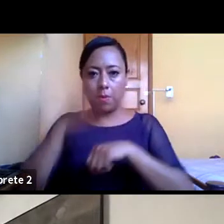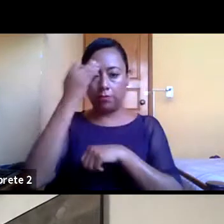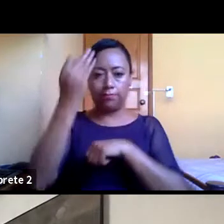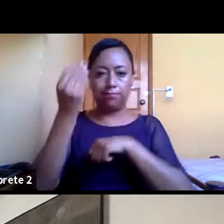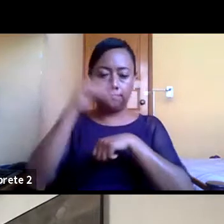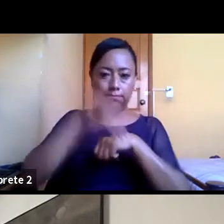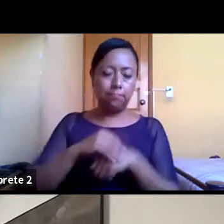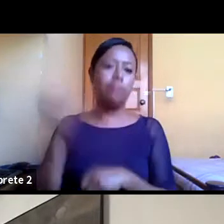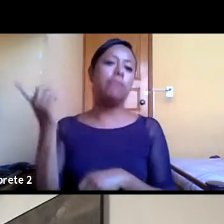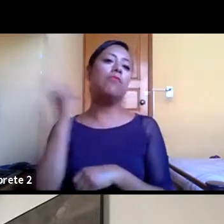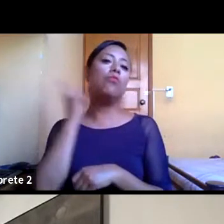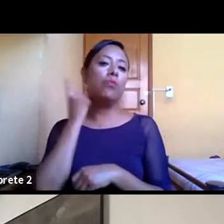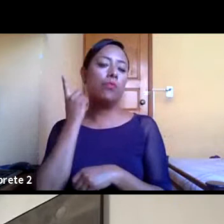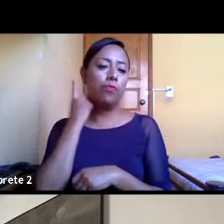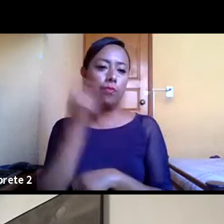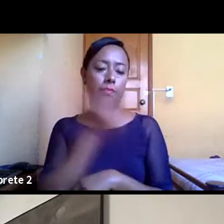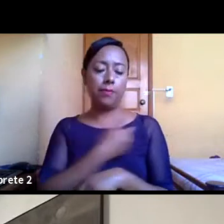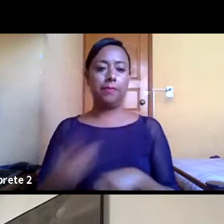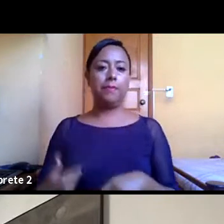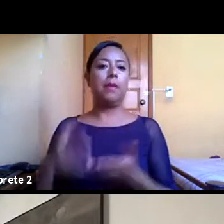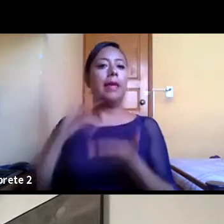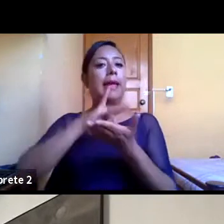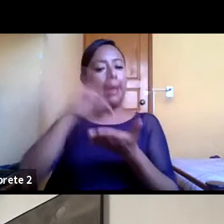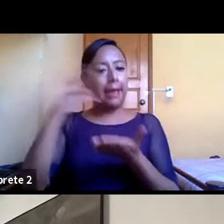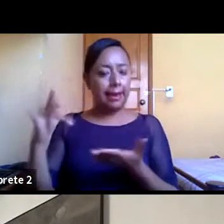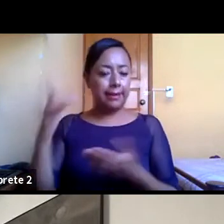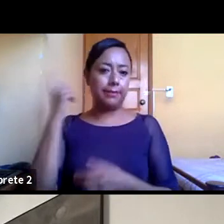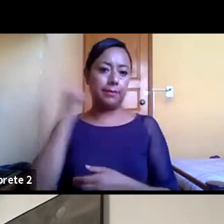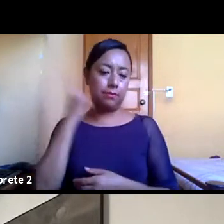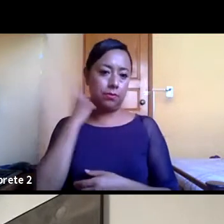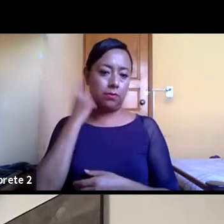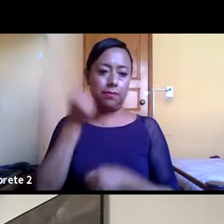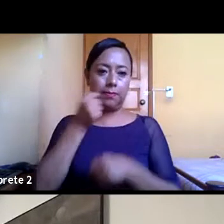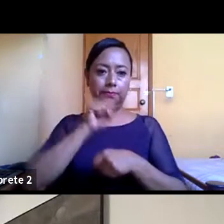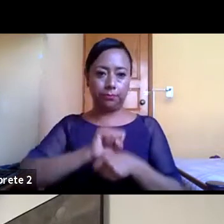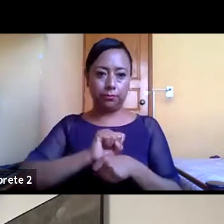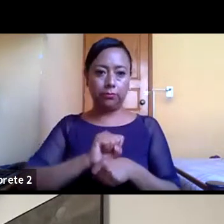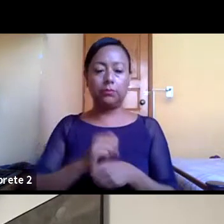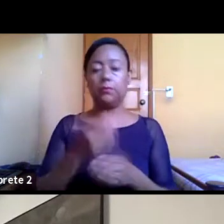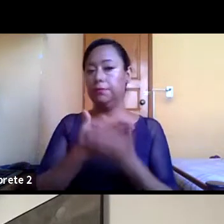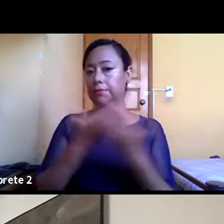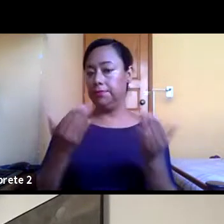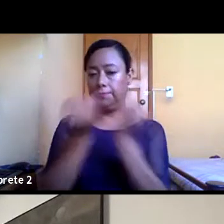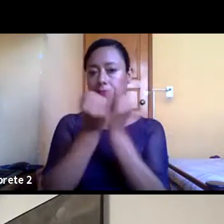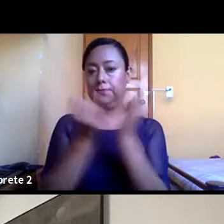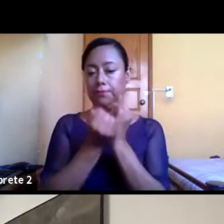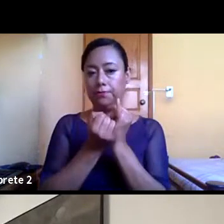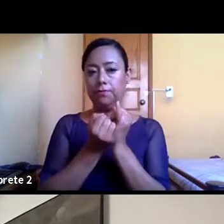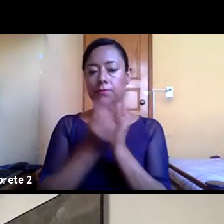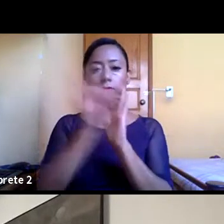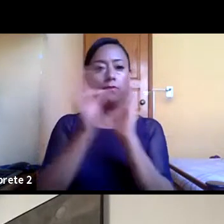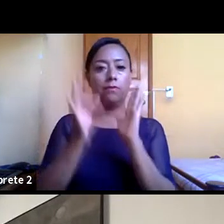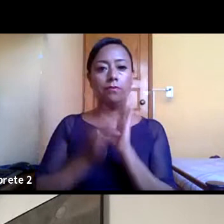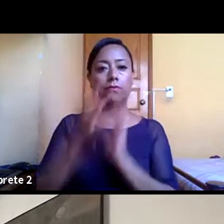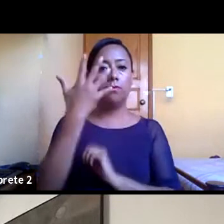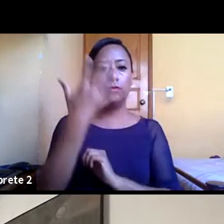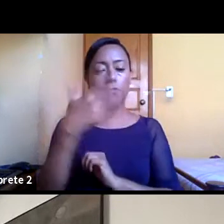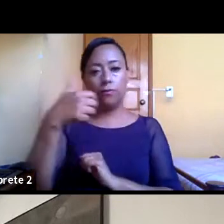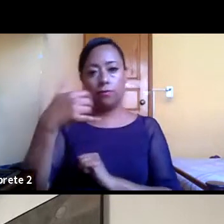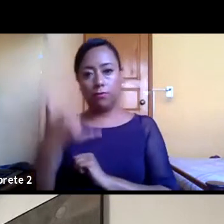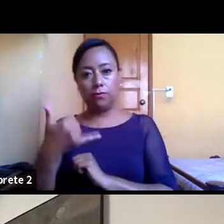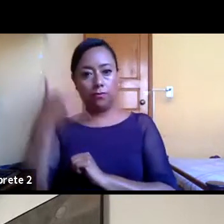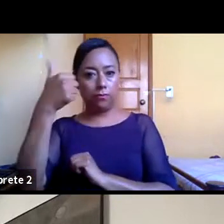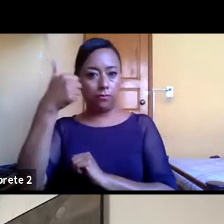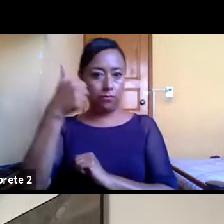diputada presidenta. Gracias, diputado secretario. En el mismo sentido, con respecto a los puntos 5 y 6 del orden del día, se refiere